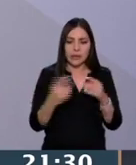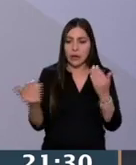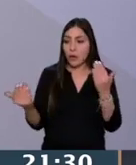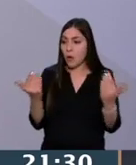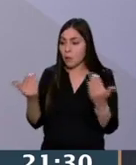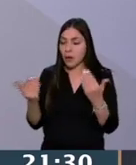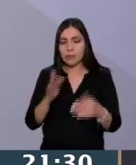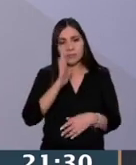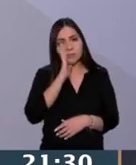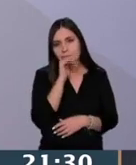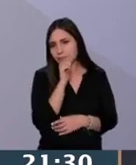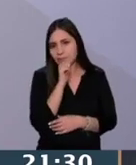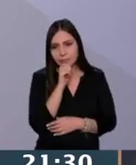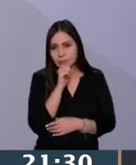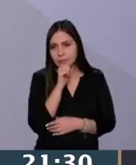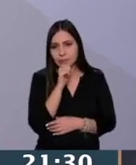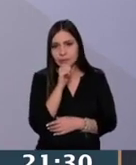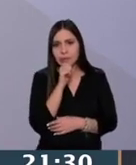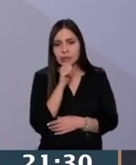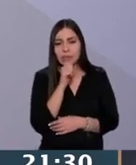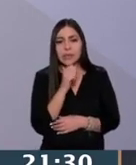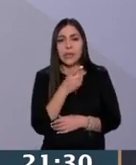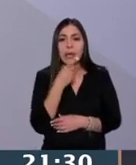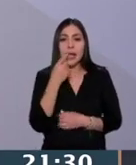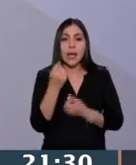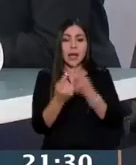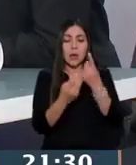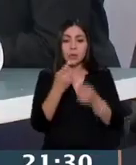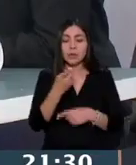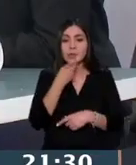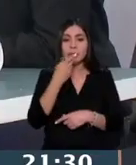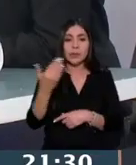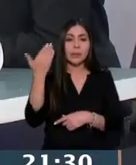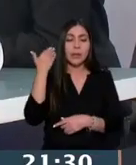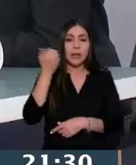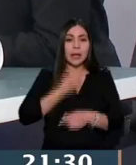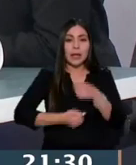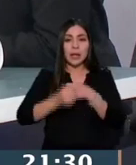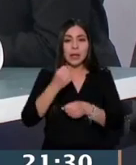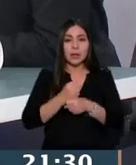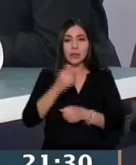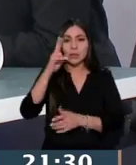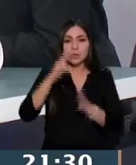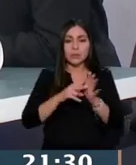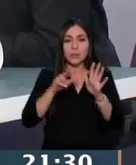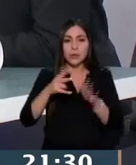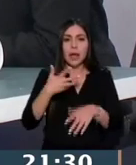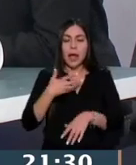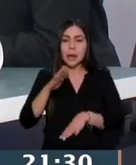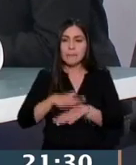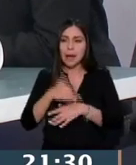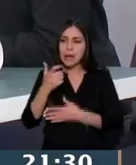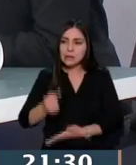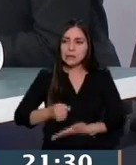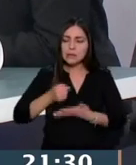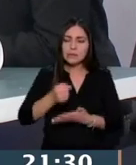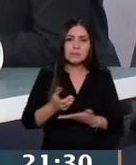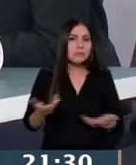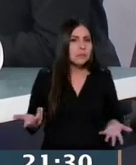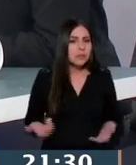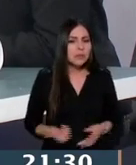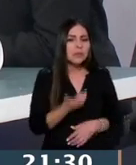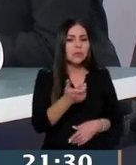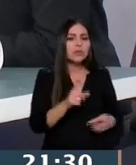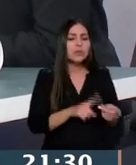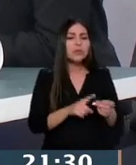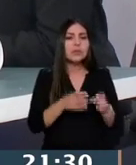comparar, porque no nos dicen que hubo subejercicio en 2018. Así es. ¿Y dónde quedó el dinero? Esa es una de las interrogantes que no nos